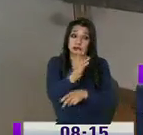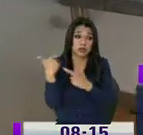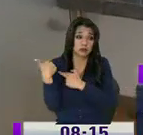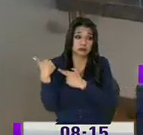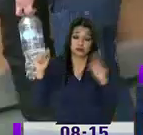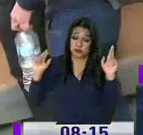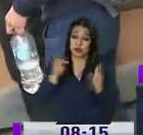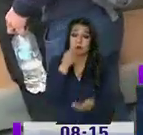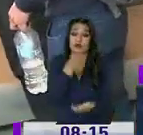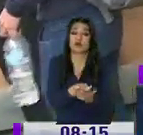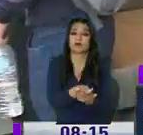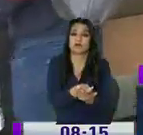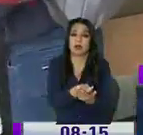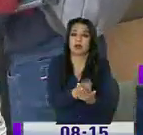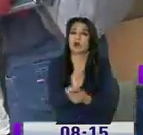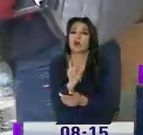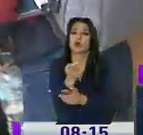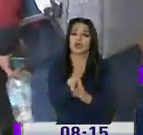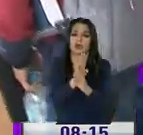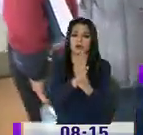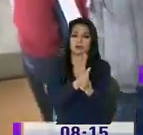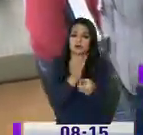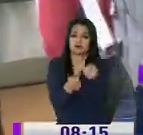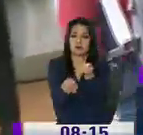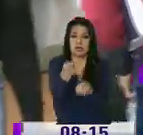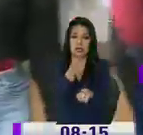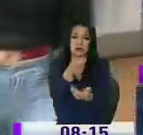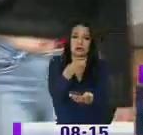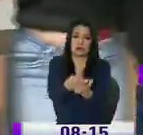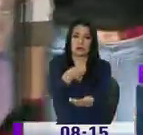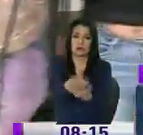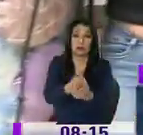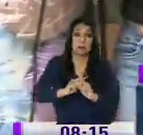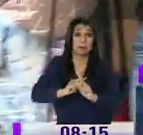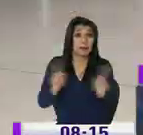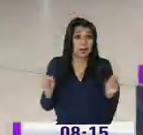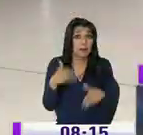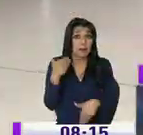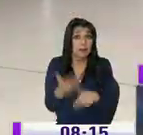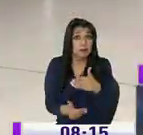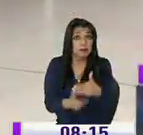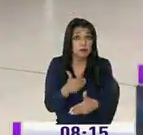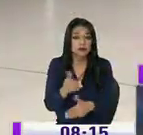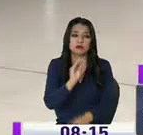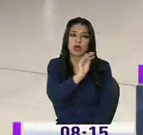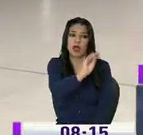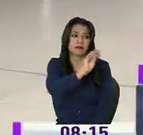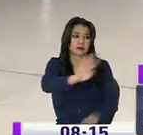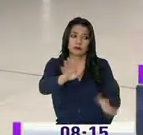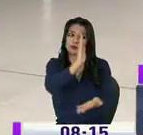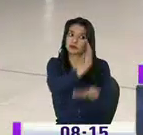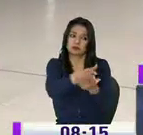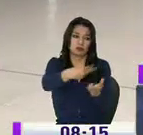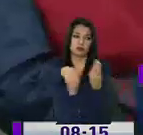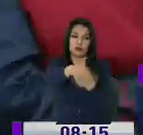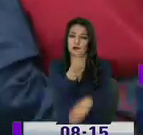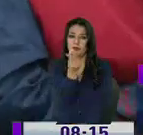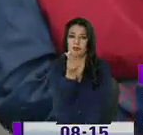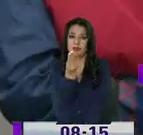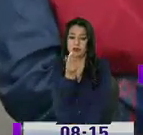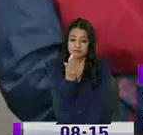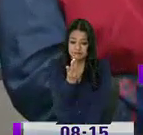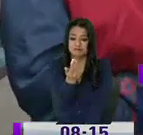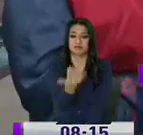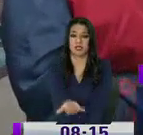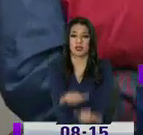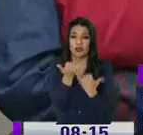usuario, la única ventanilla donde había fila de personas. Minutos más tarde, a los pasajeros les devolvieron el dinero. que ahora